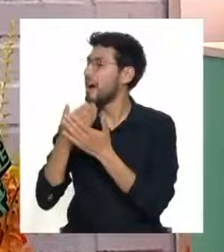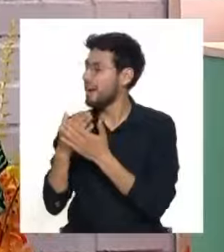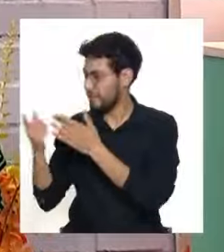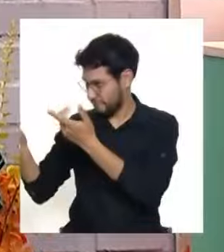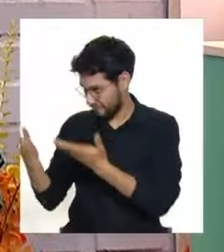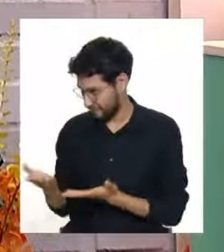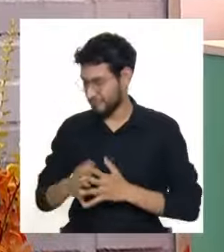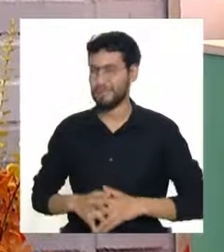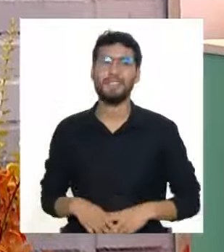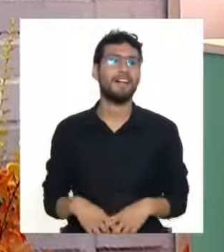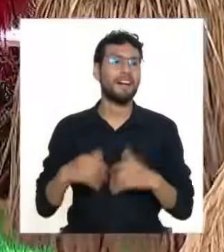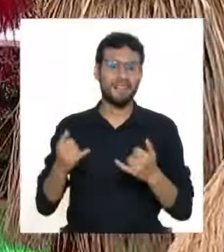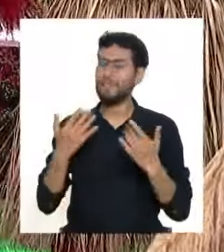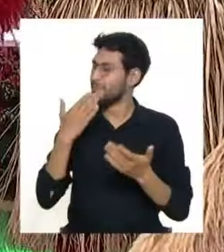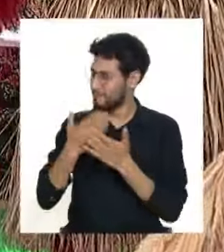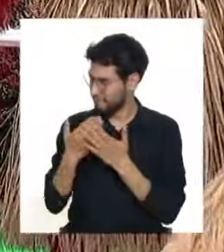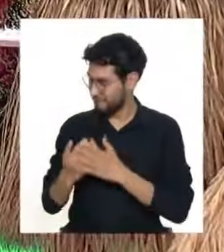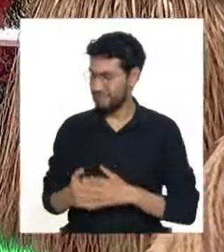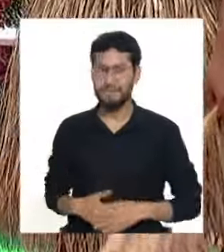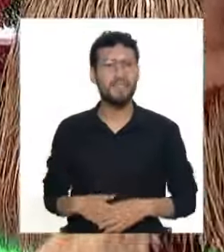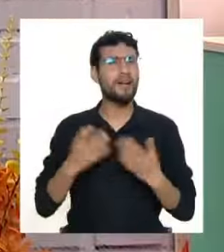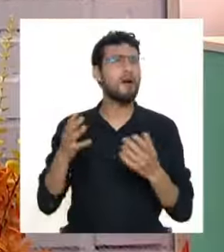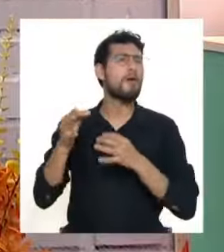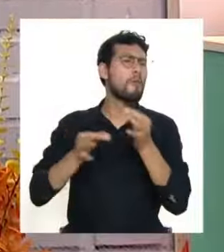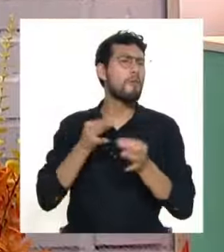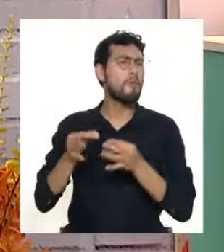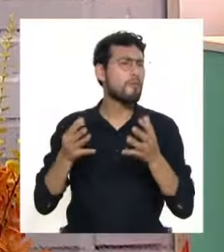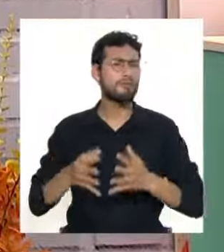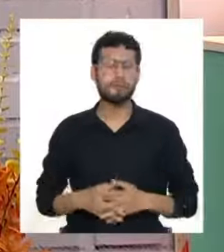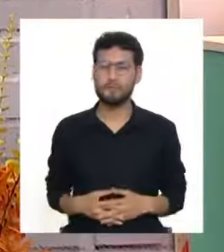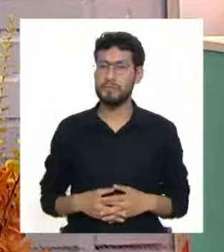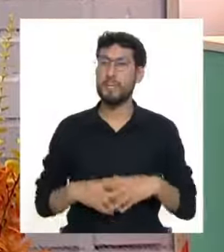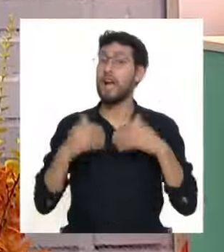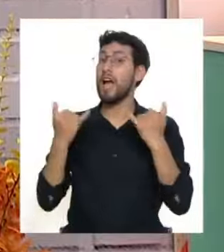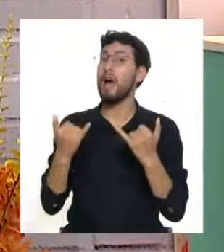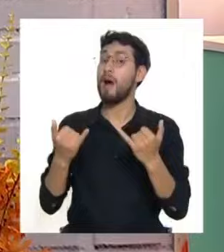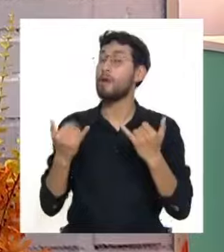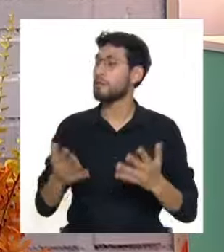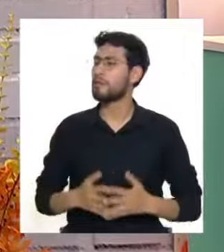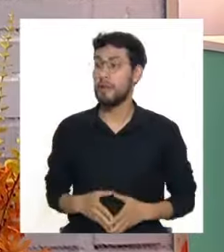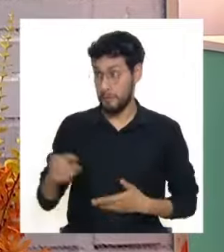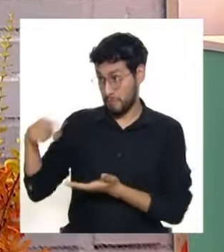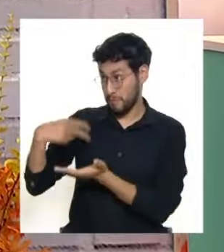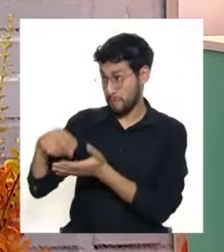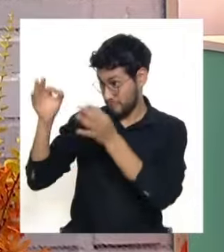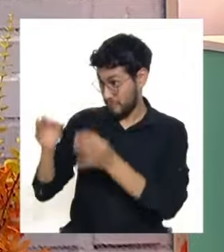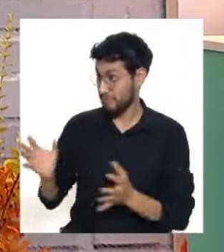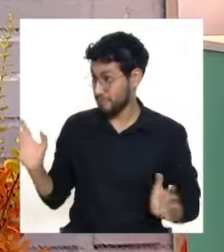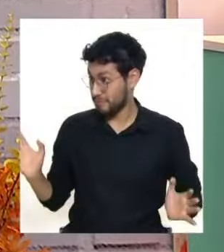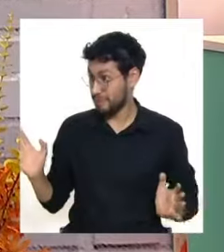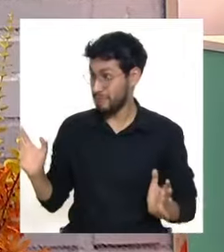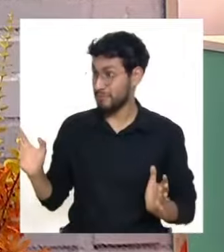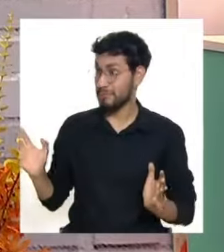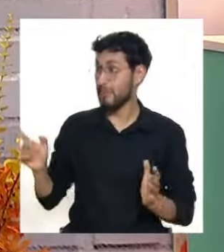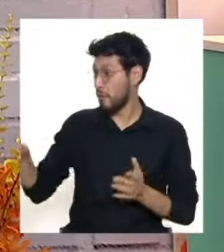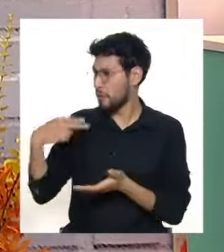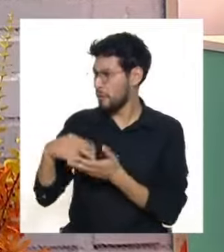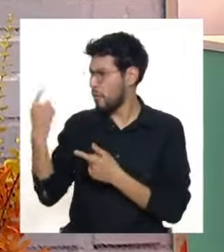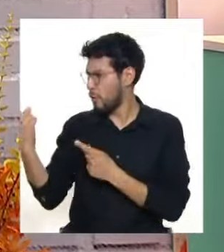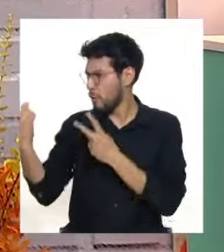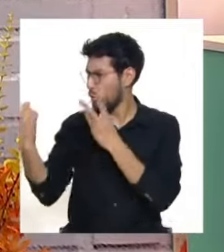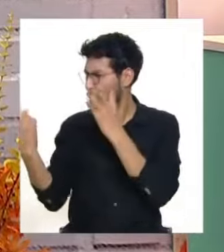por la disposición, chicos. Gracias, increíble. Gracias. Y cuéntenos, ahora van a bailar, ¿cierto? ¿Baila uno